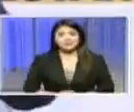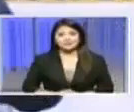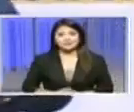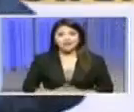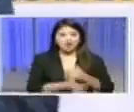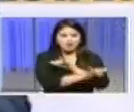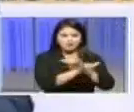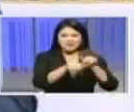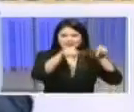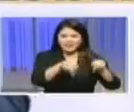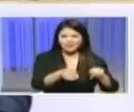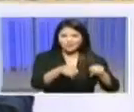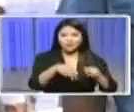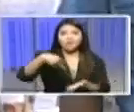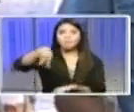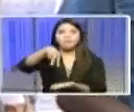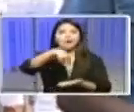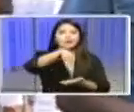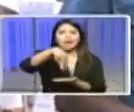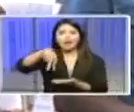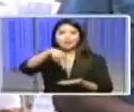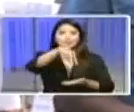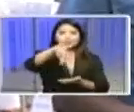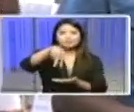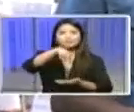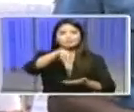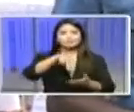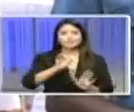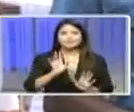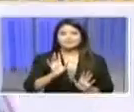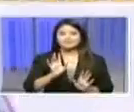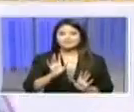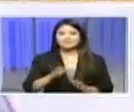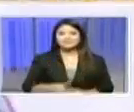Terminamos bailando. Para que no se nos queden las ganas.